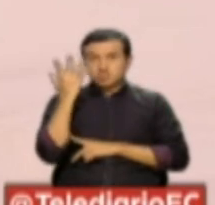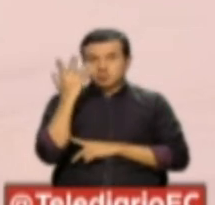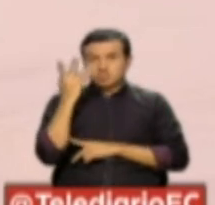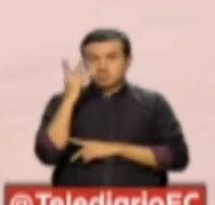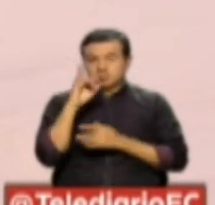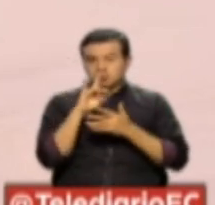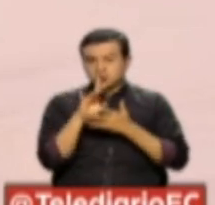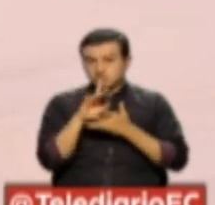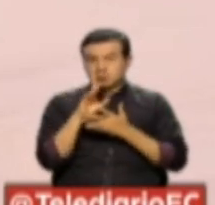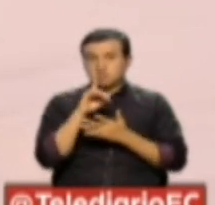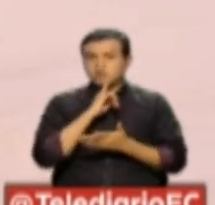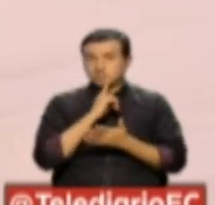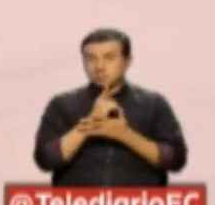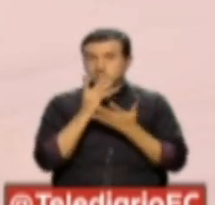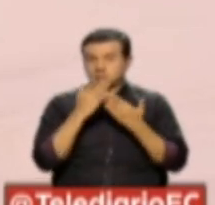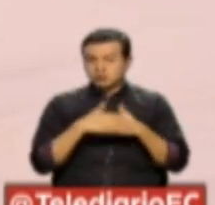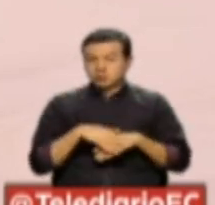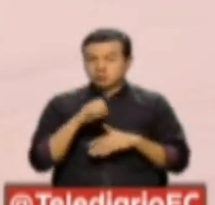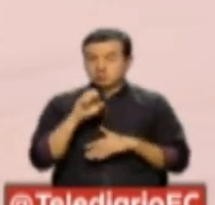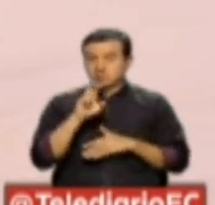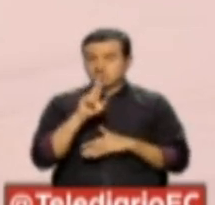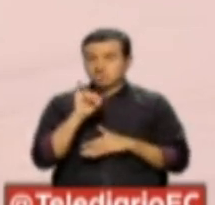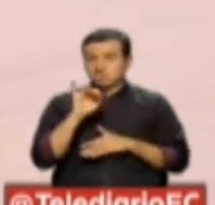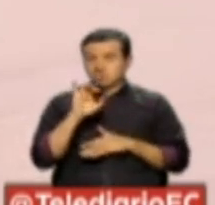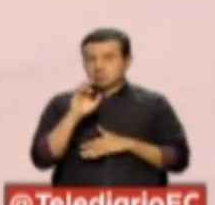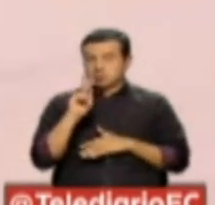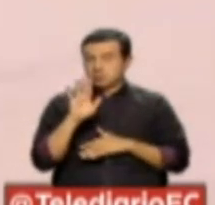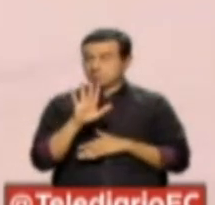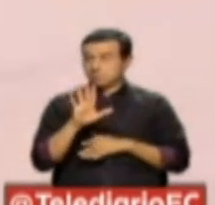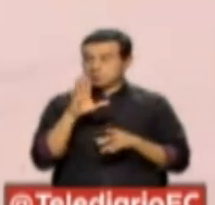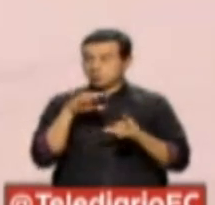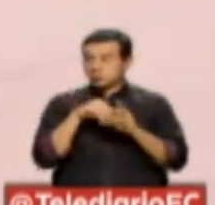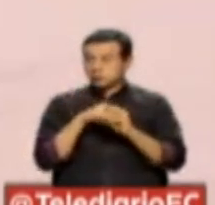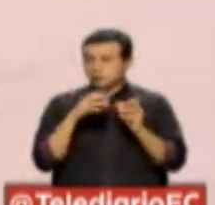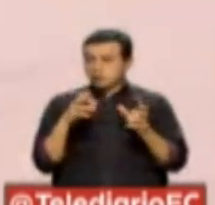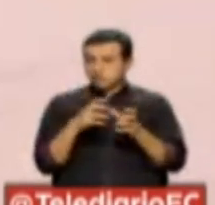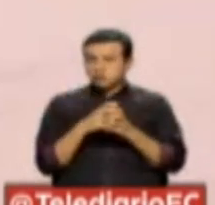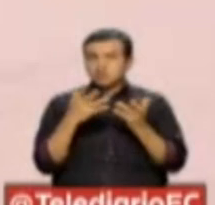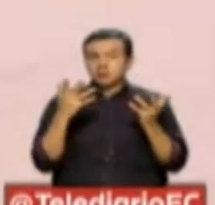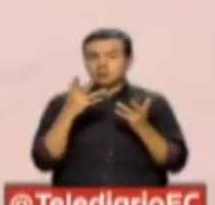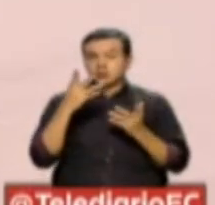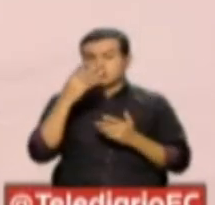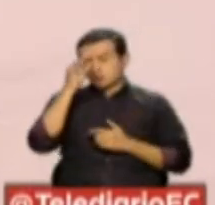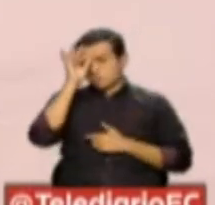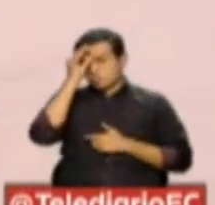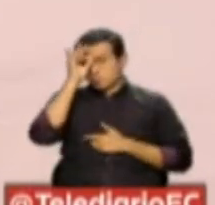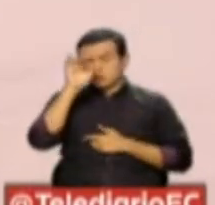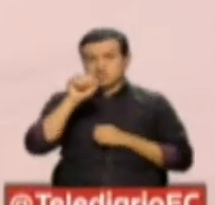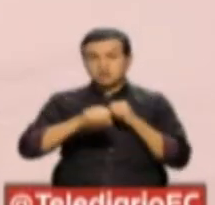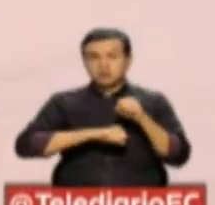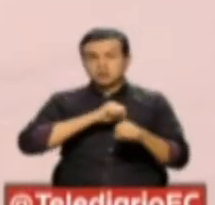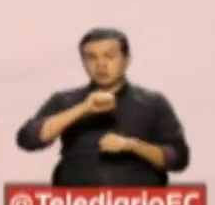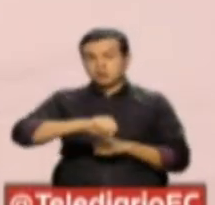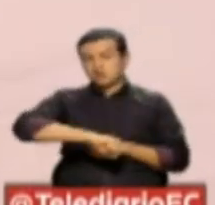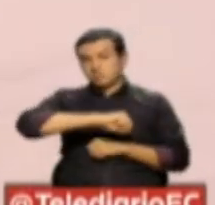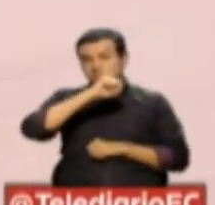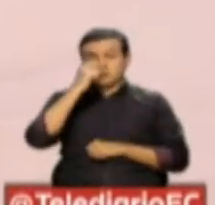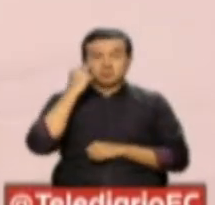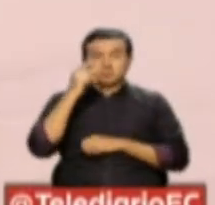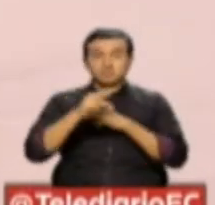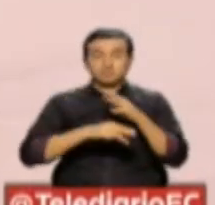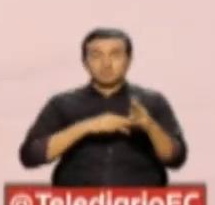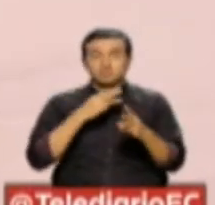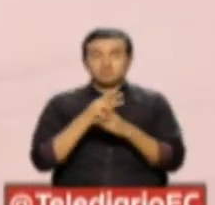destitución y finalmente erick cerrando se consagra en parís el ciclista ganó oro en el mundial